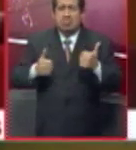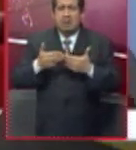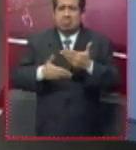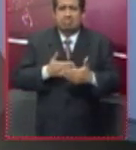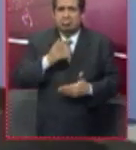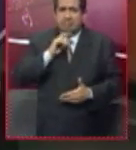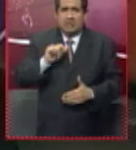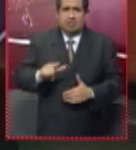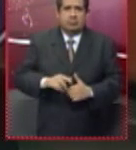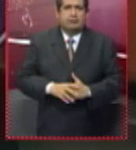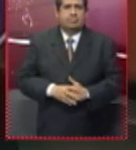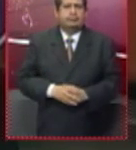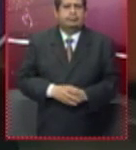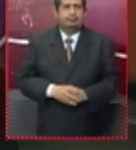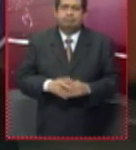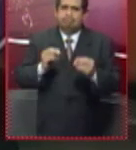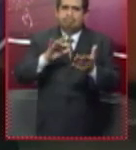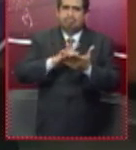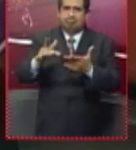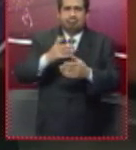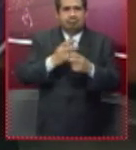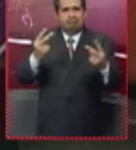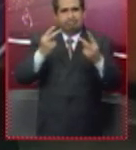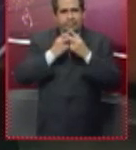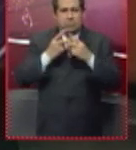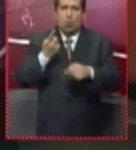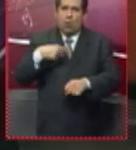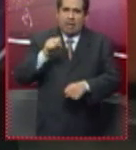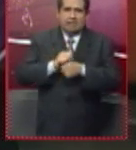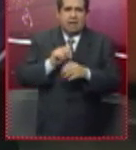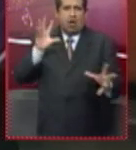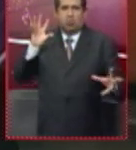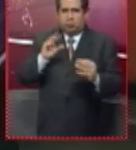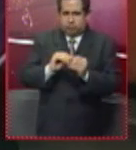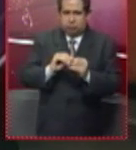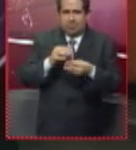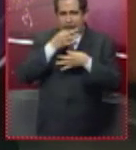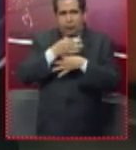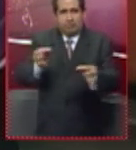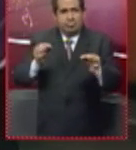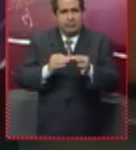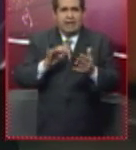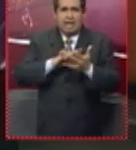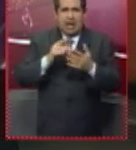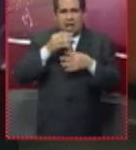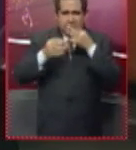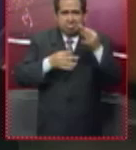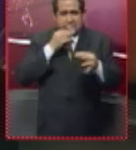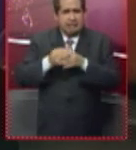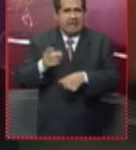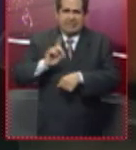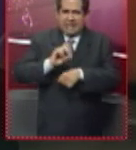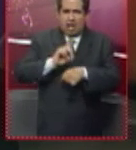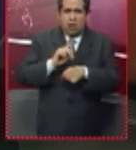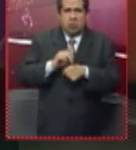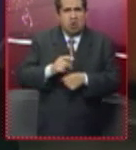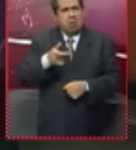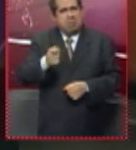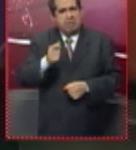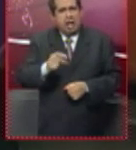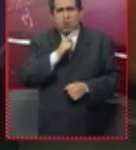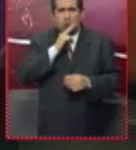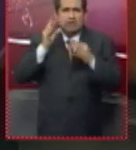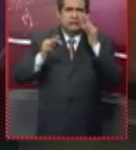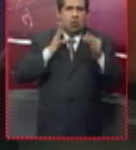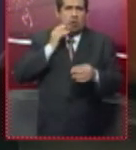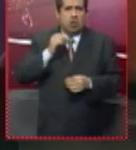procedimientos. Muchas gracias por acompañarnos en una emisión más de su resumen semanal. Los invito a mantenerse informados todos los días a través de Noticias del